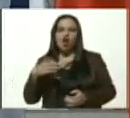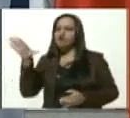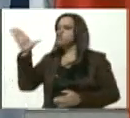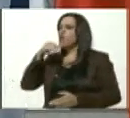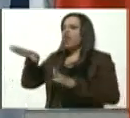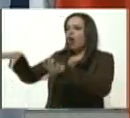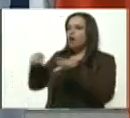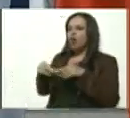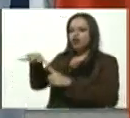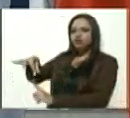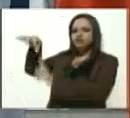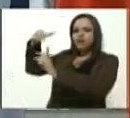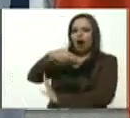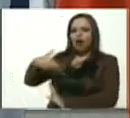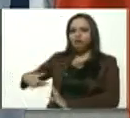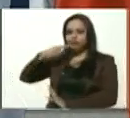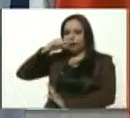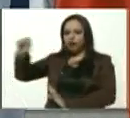triunfo electoral,